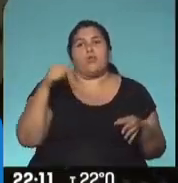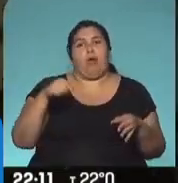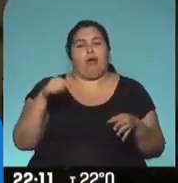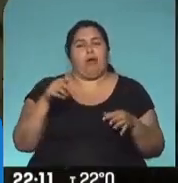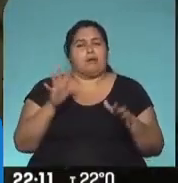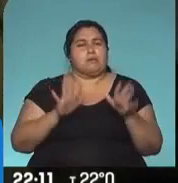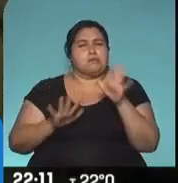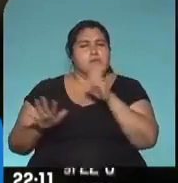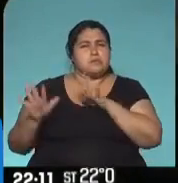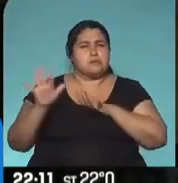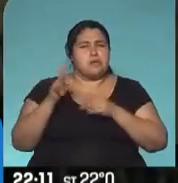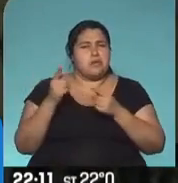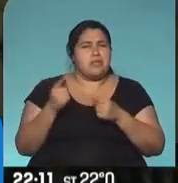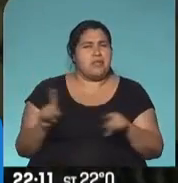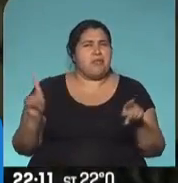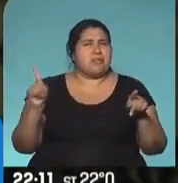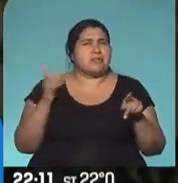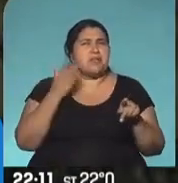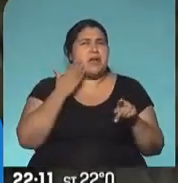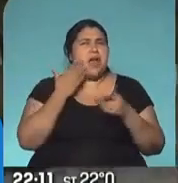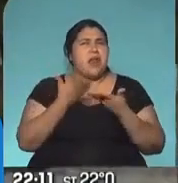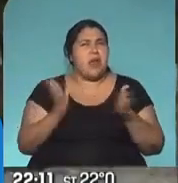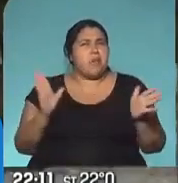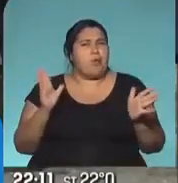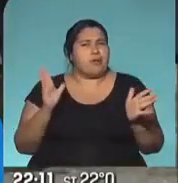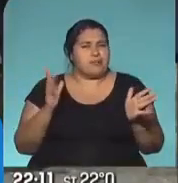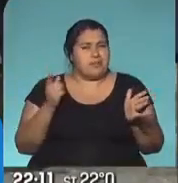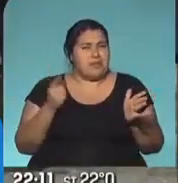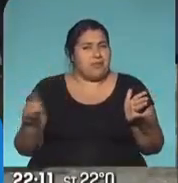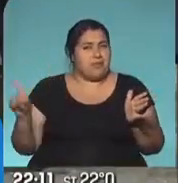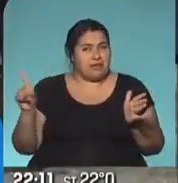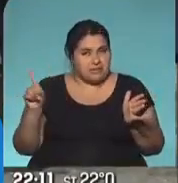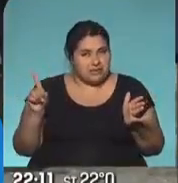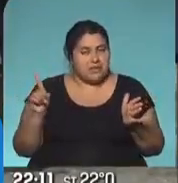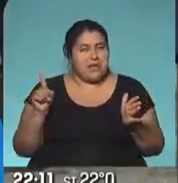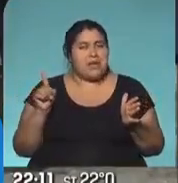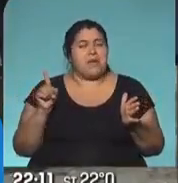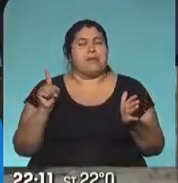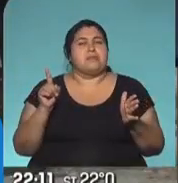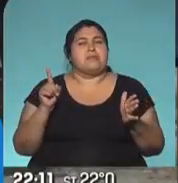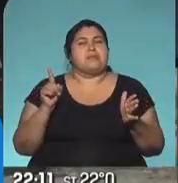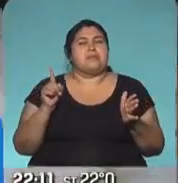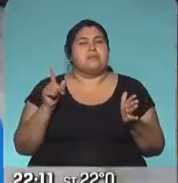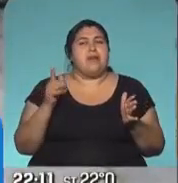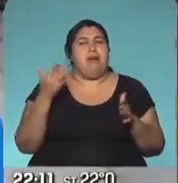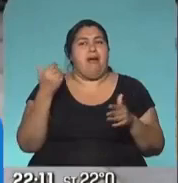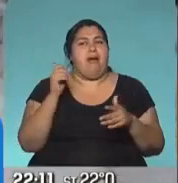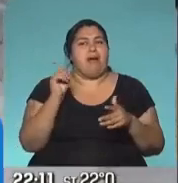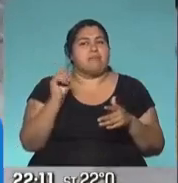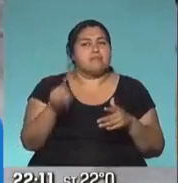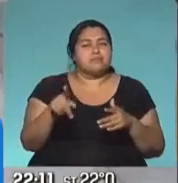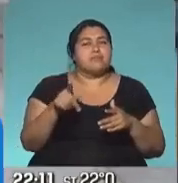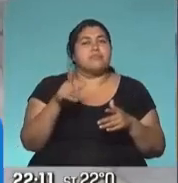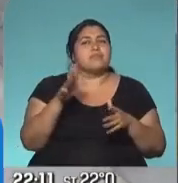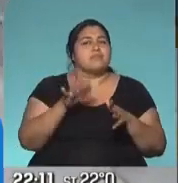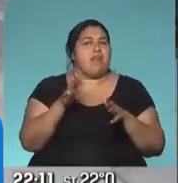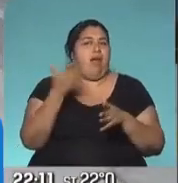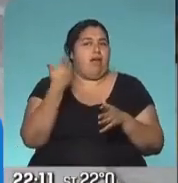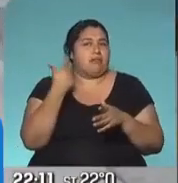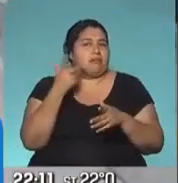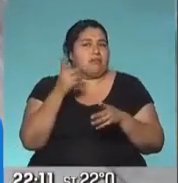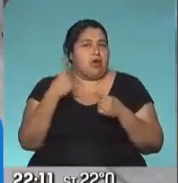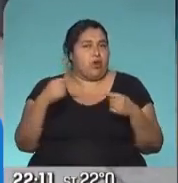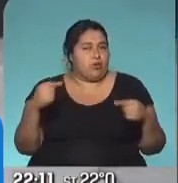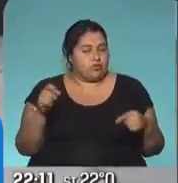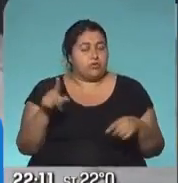de una rebaja menor a lo que se estaba esperando. Y por el otro lado,